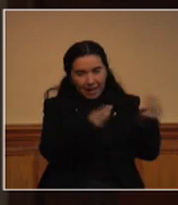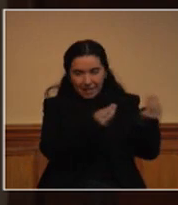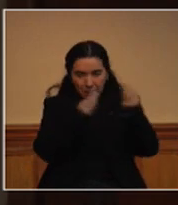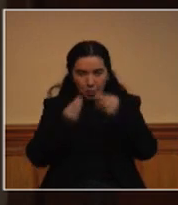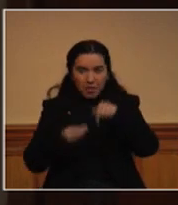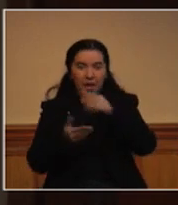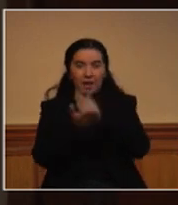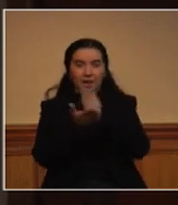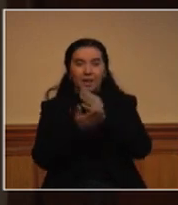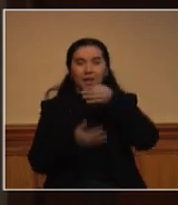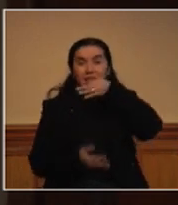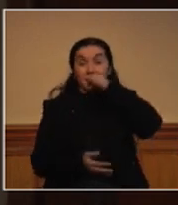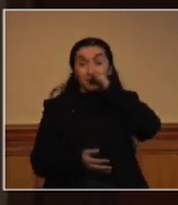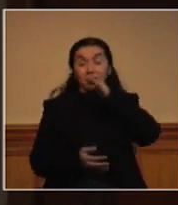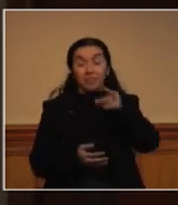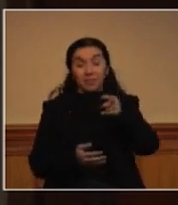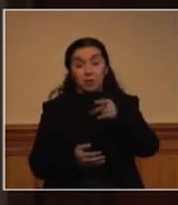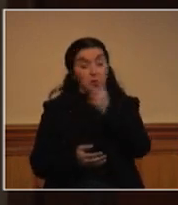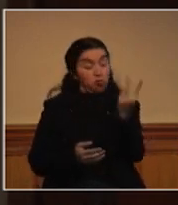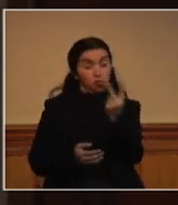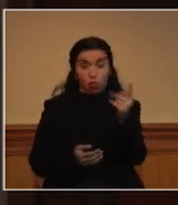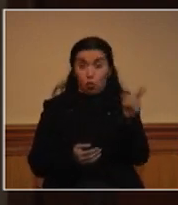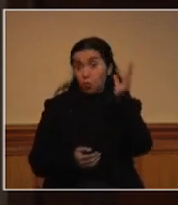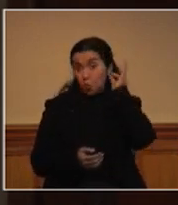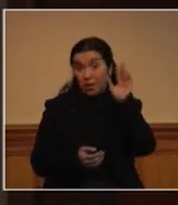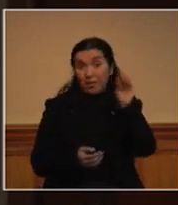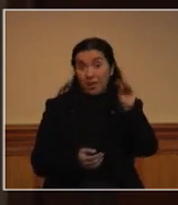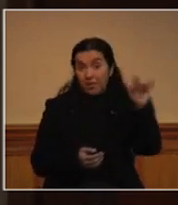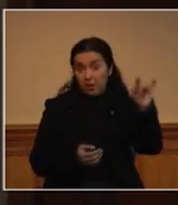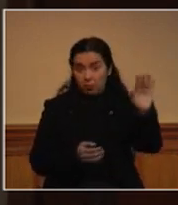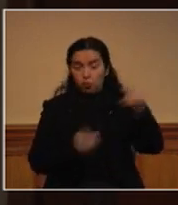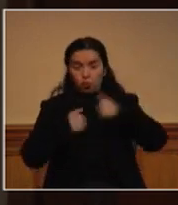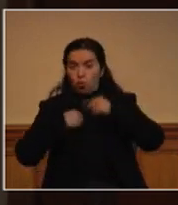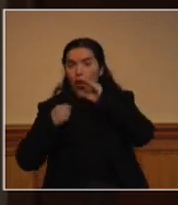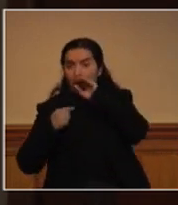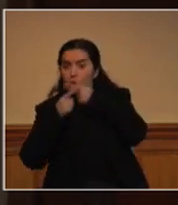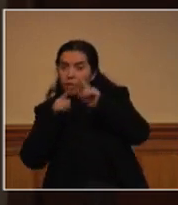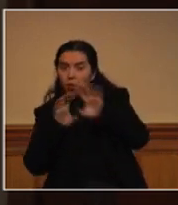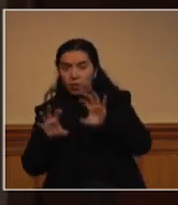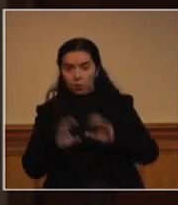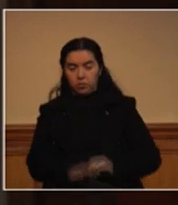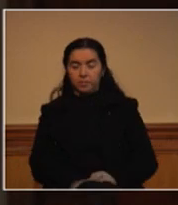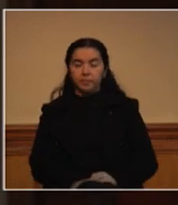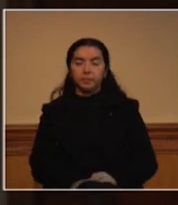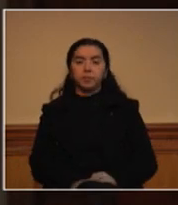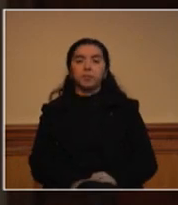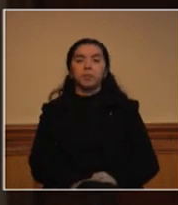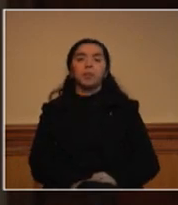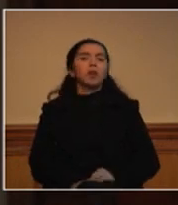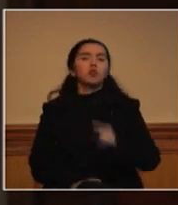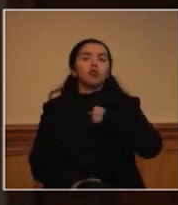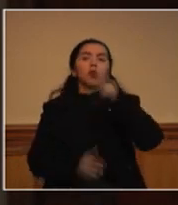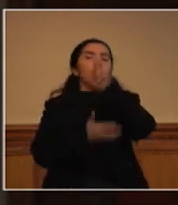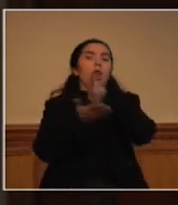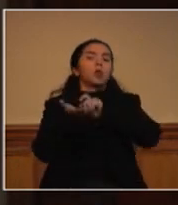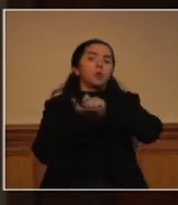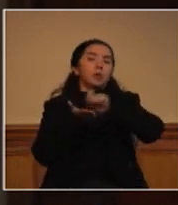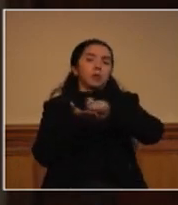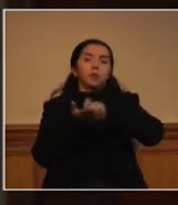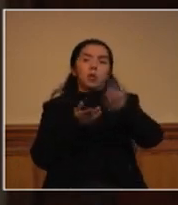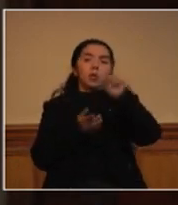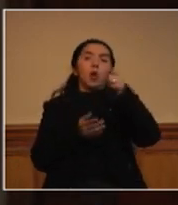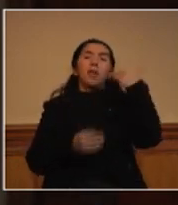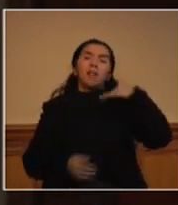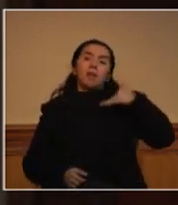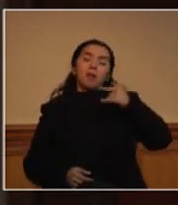hoy. Y bueno, y ellas van a hablar de eso. Yo voy a hablar de otra cosa. Yo voy a hablar no de lectoescritura, sino que de la